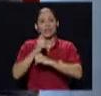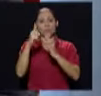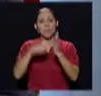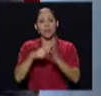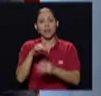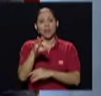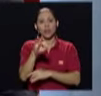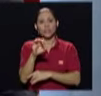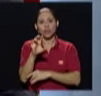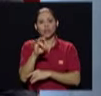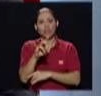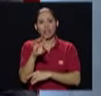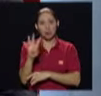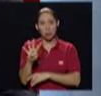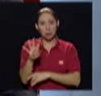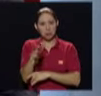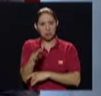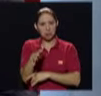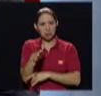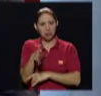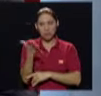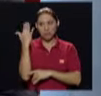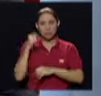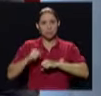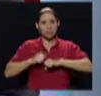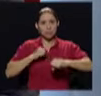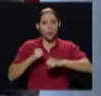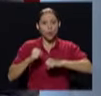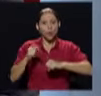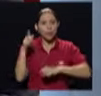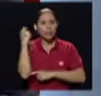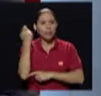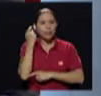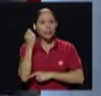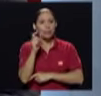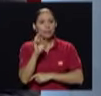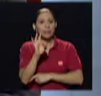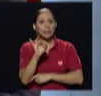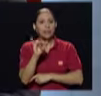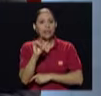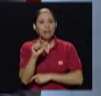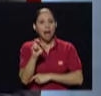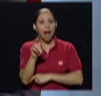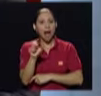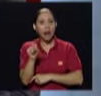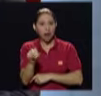más o menos, después del terremoto de Tilarán, fue cuando realmente el ICE comenzó con esto. Y